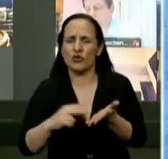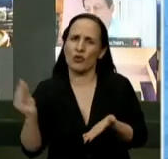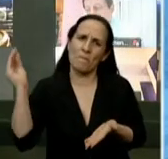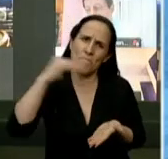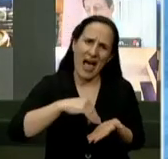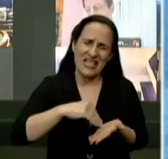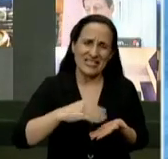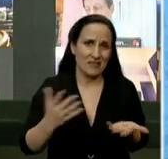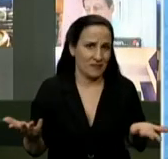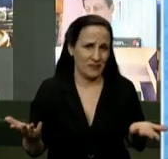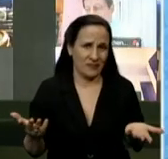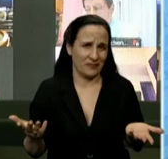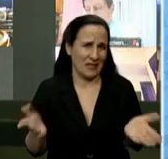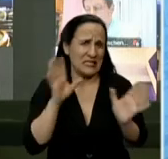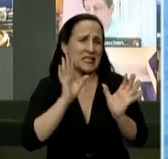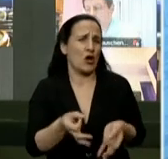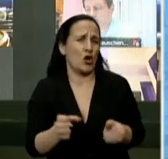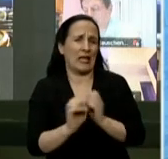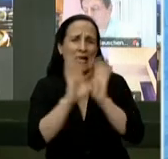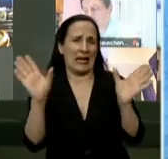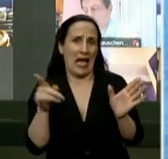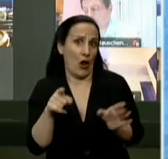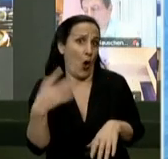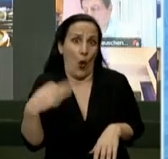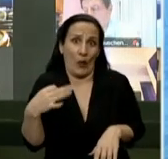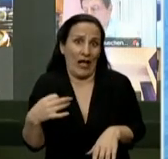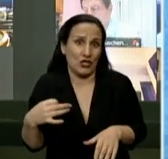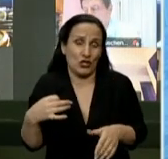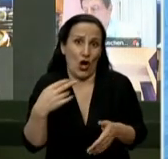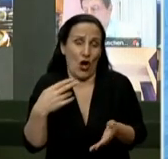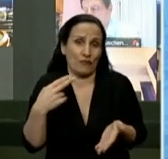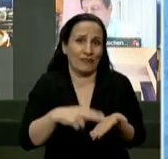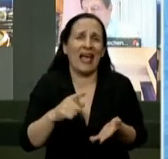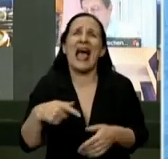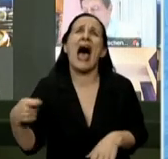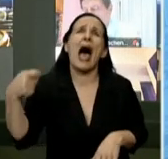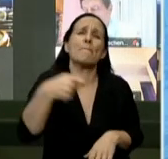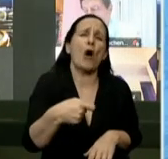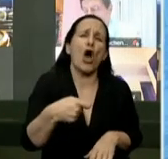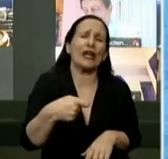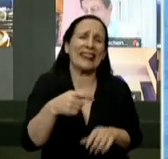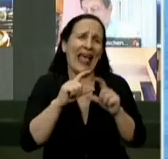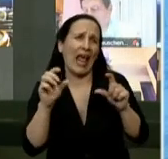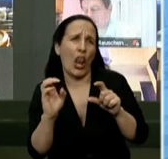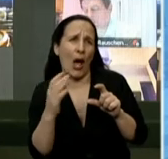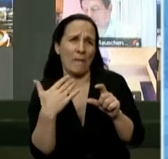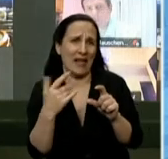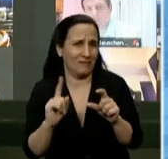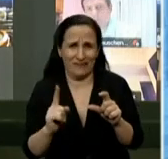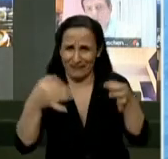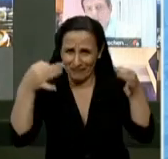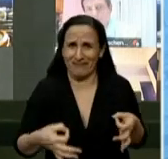que claramente lo es. Cuando uno tiene que aportar obligatoriamente, no se le puede llamar aporte ni bono contribución, sino que